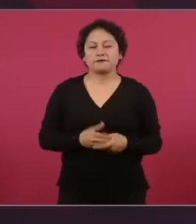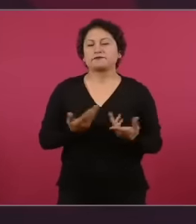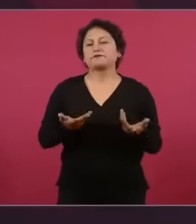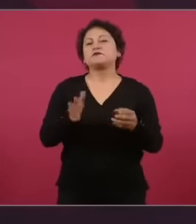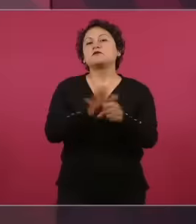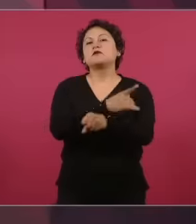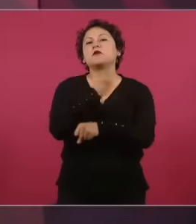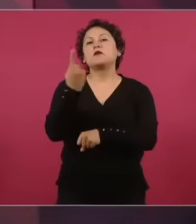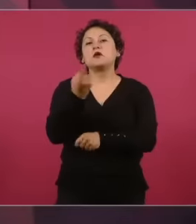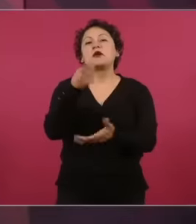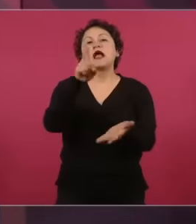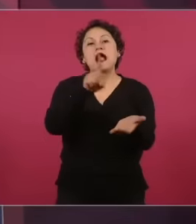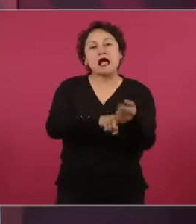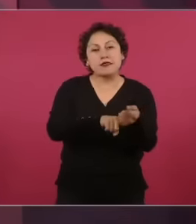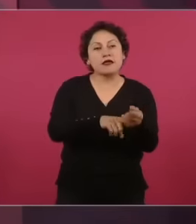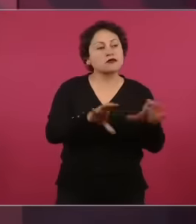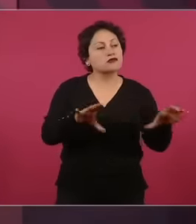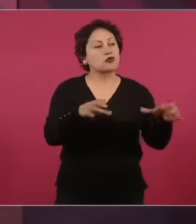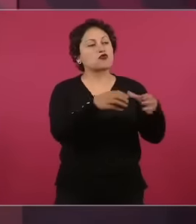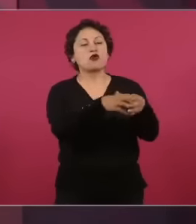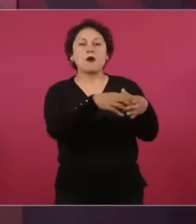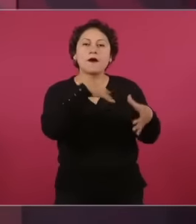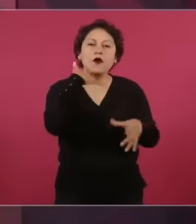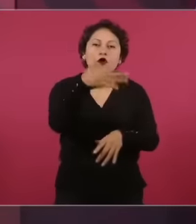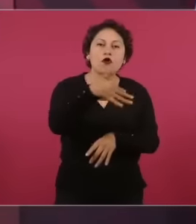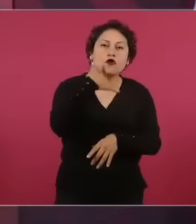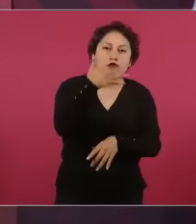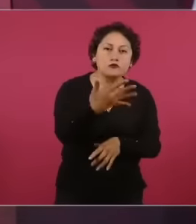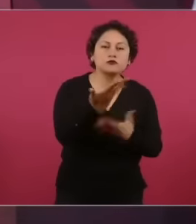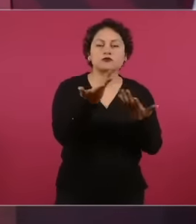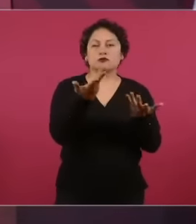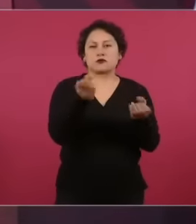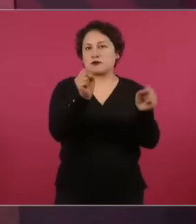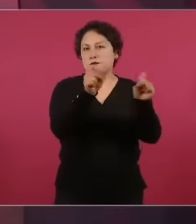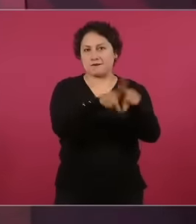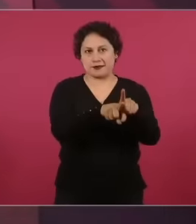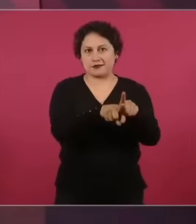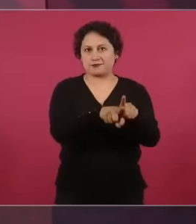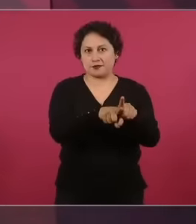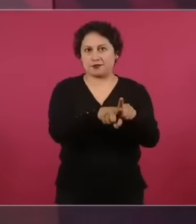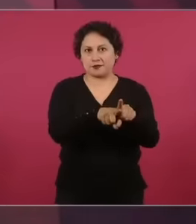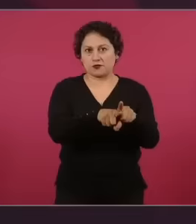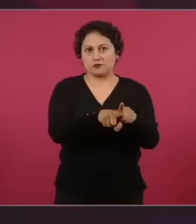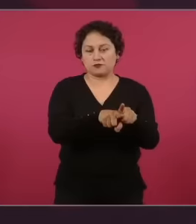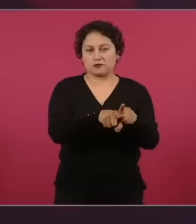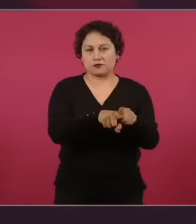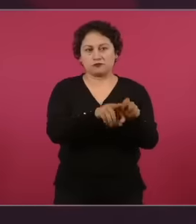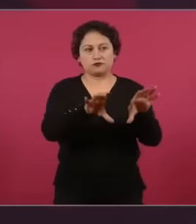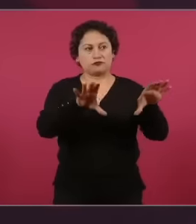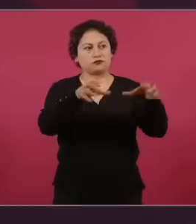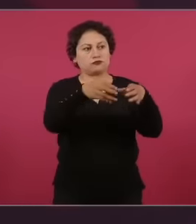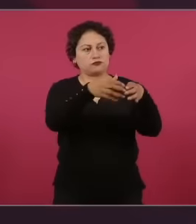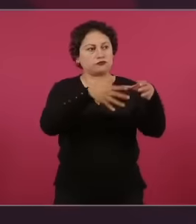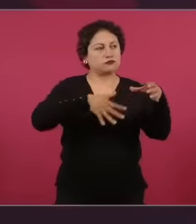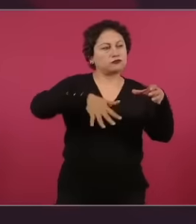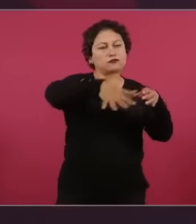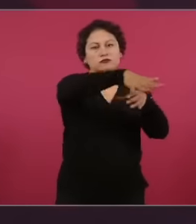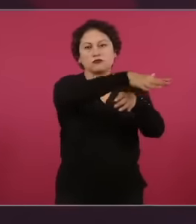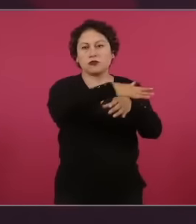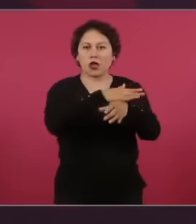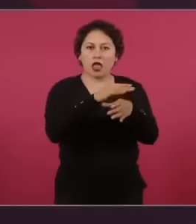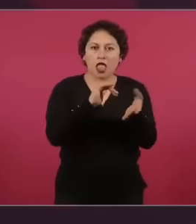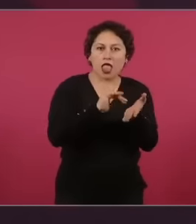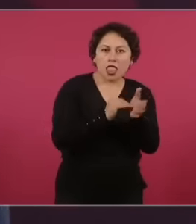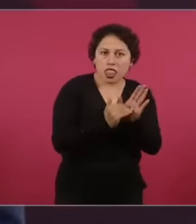participan en la corrupción, en la red de componendas, de complicidades que